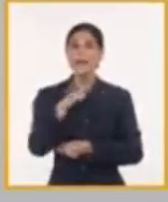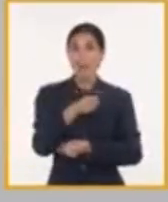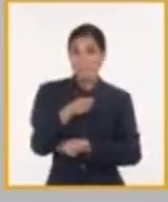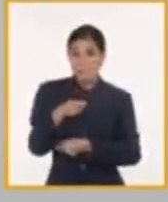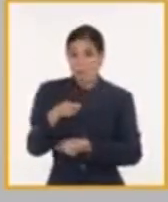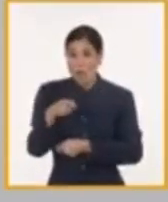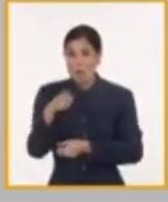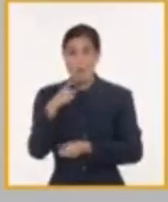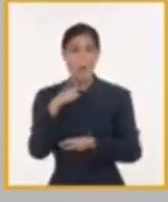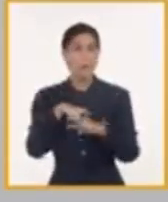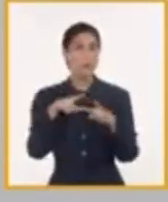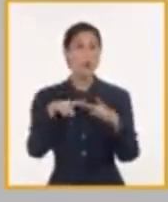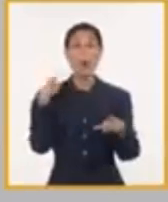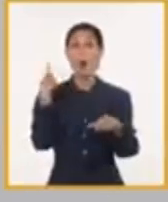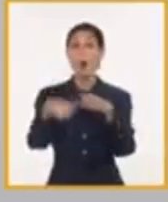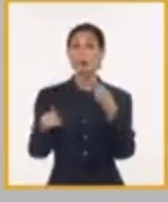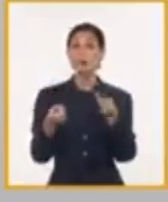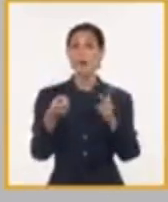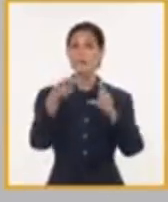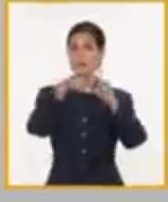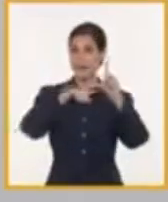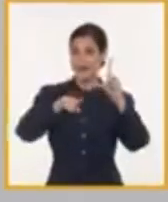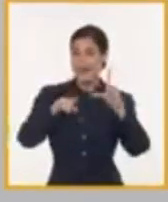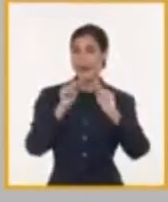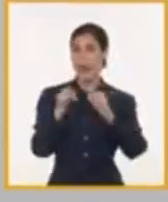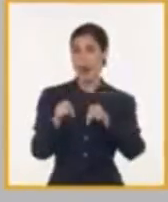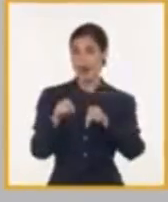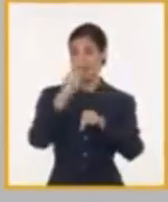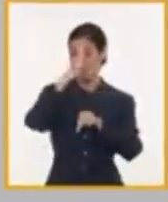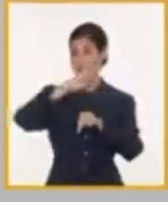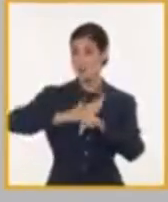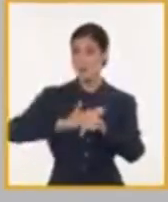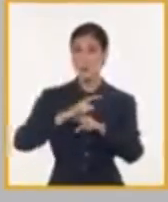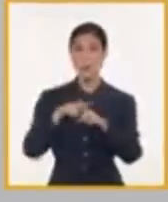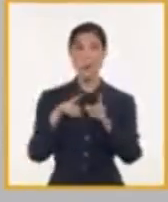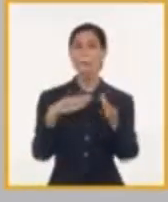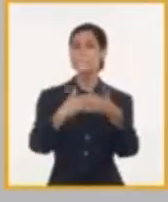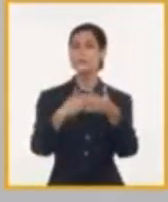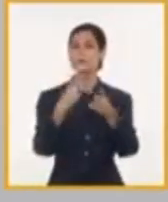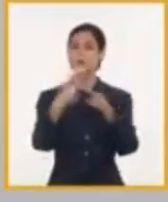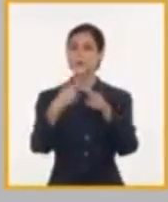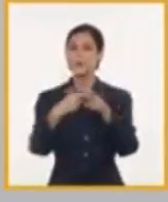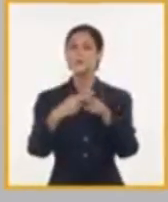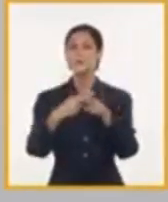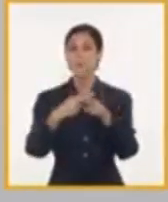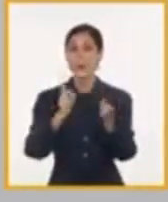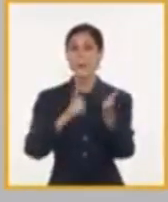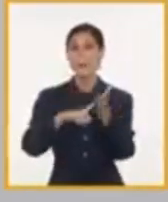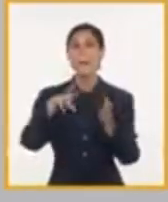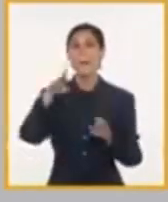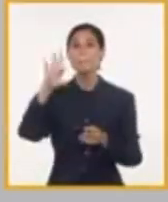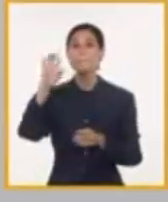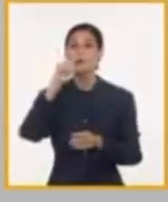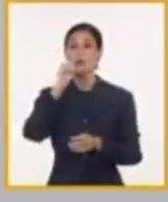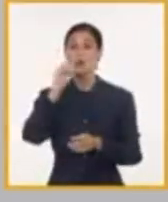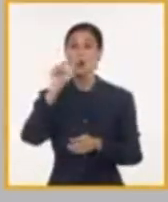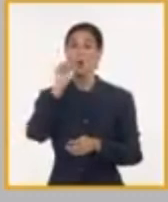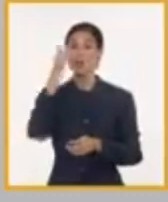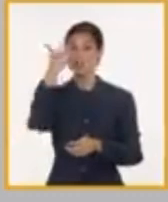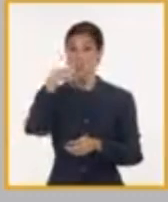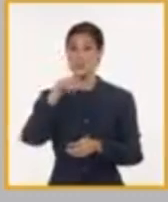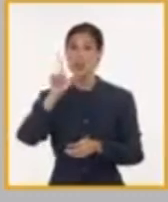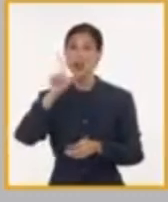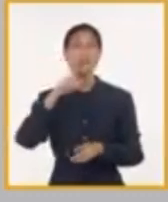en Regla, conocida por la población, Prodal. Prodal. Además, tenemos 3 empresas que realizan comercio